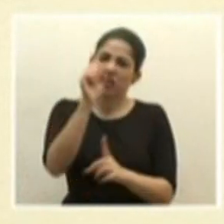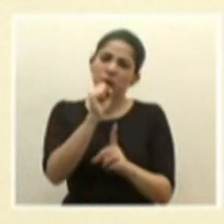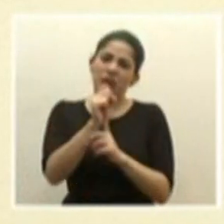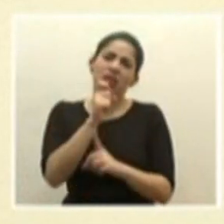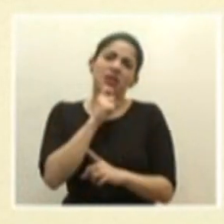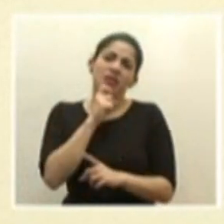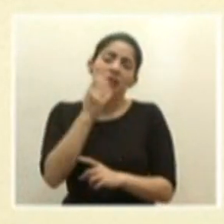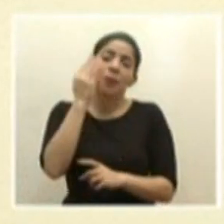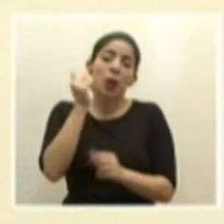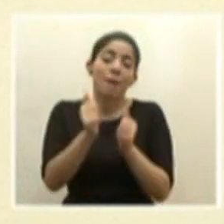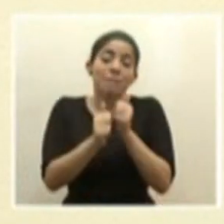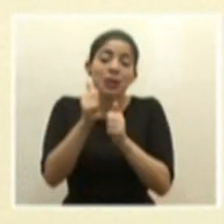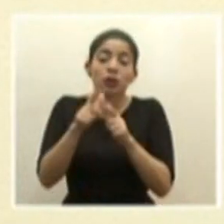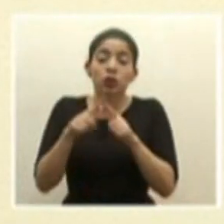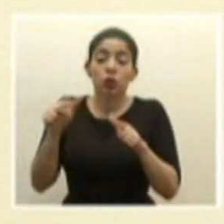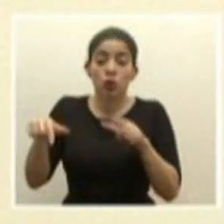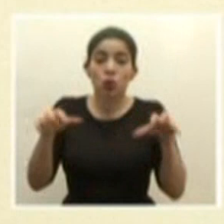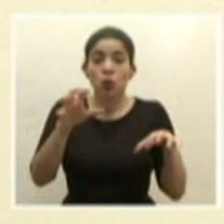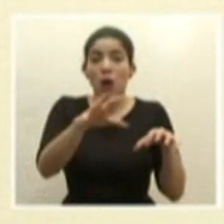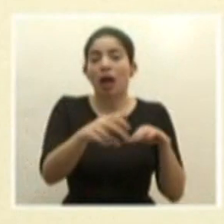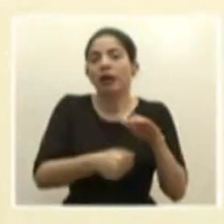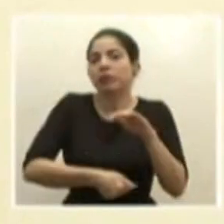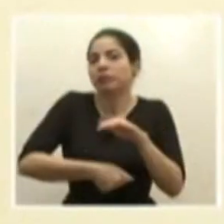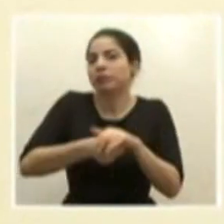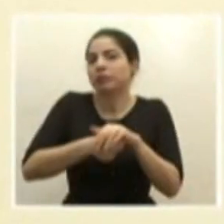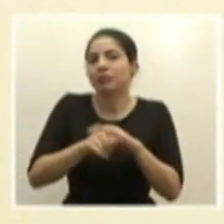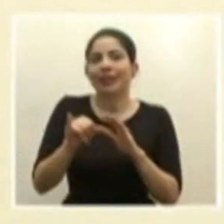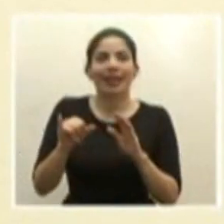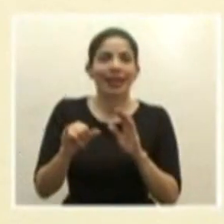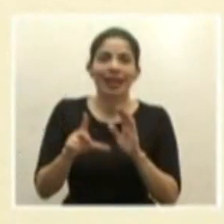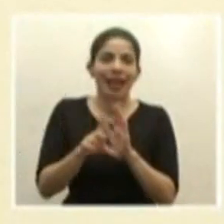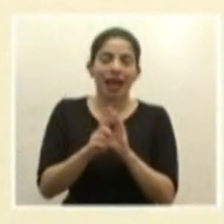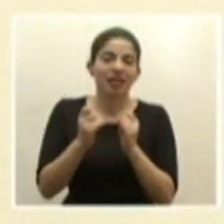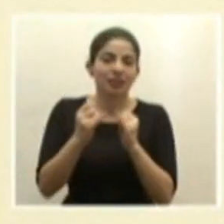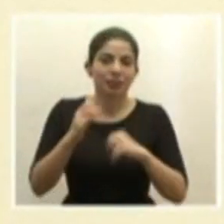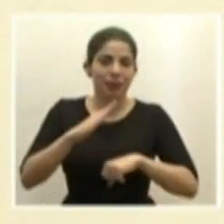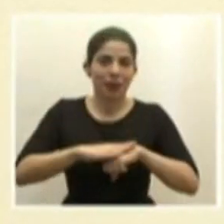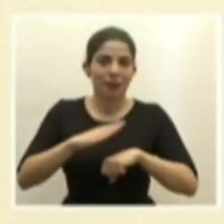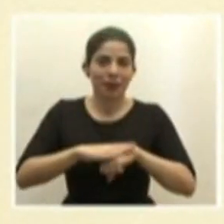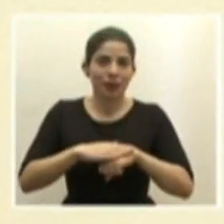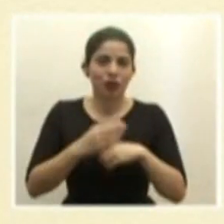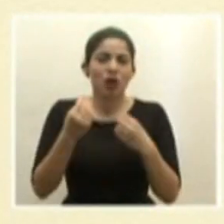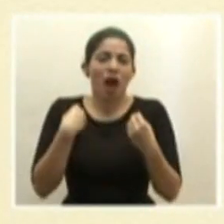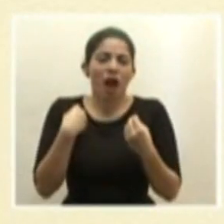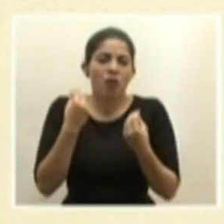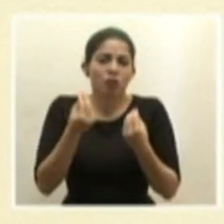muchos operan bajo la ilegalidad y pueden haber muchos lugares, ¿verdad?, de este tipo en